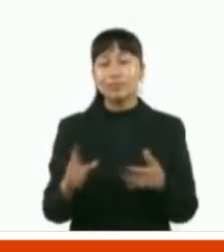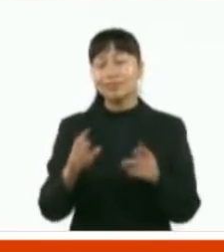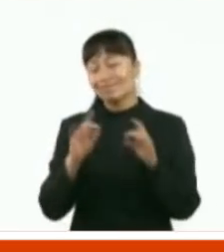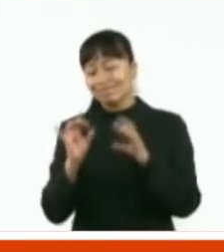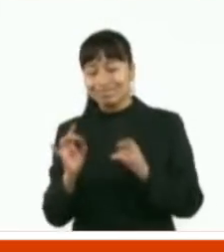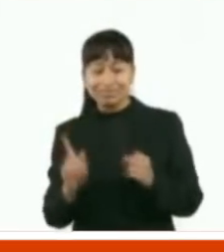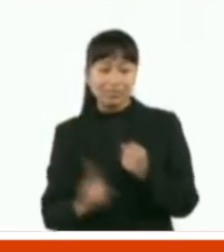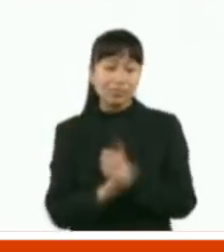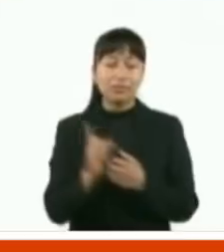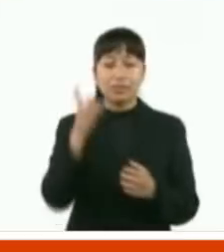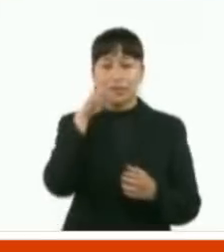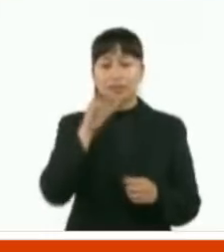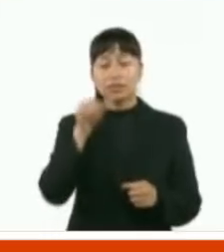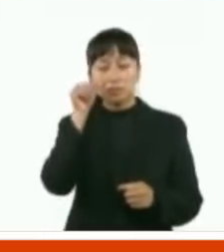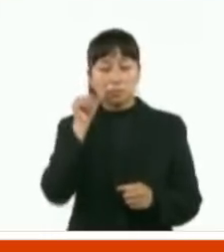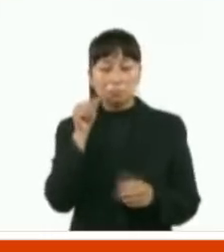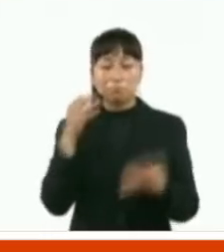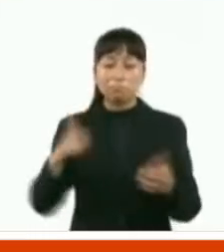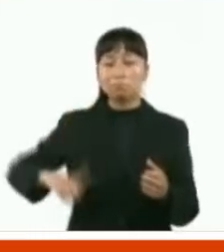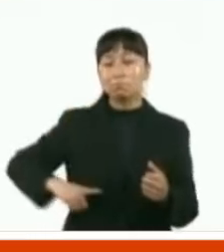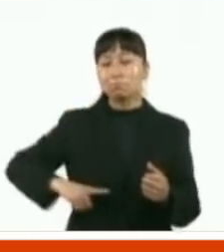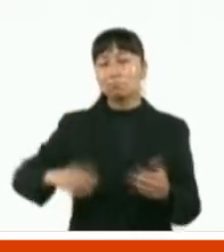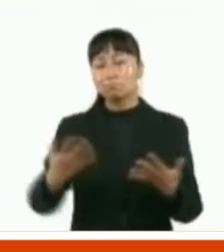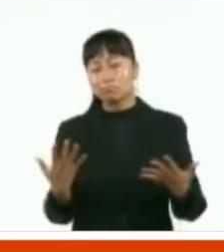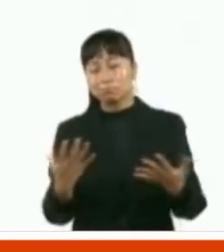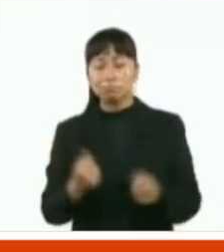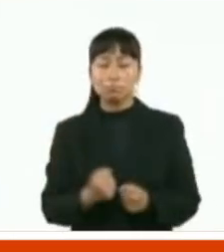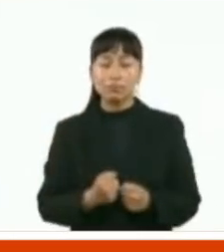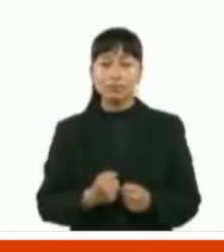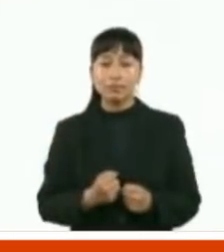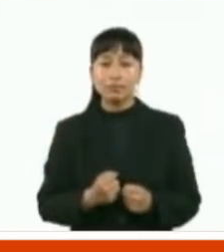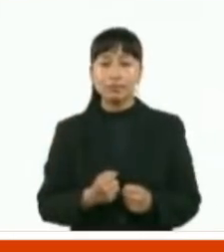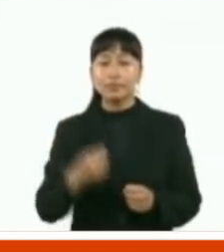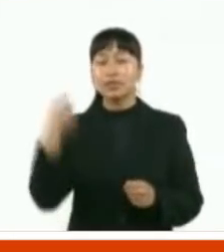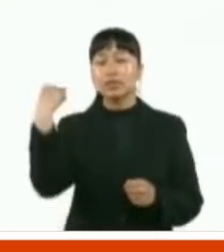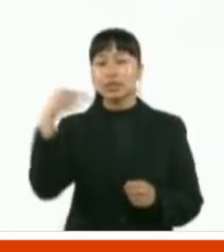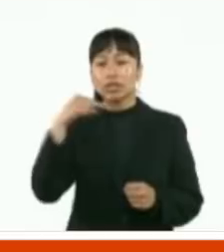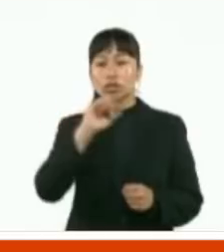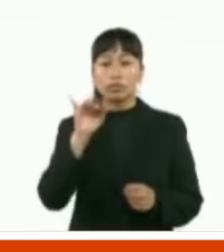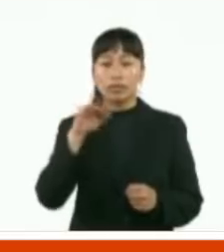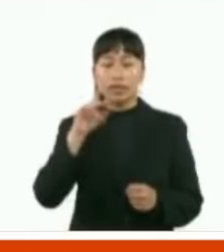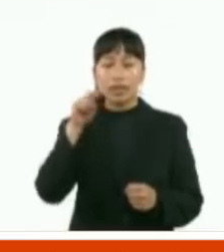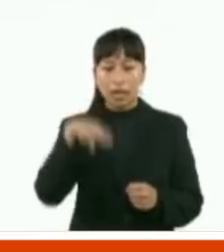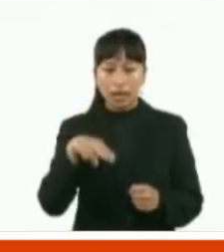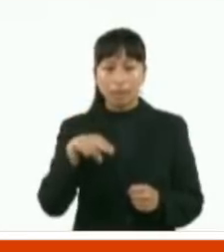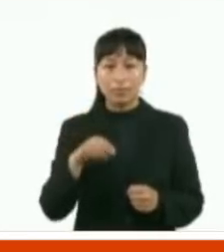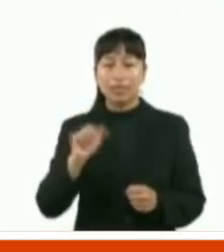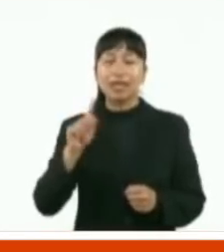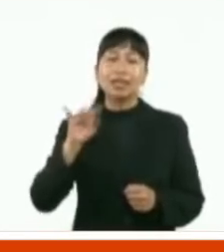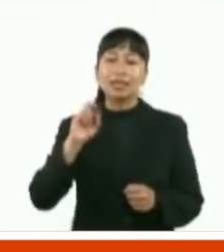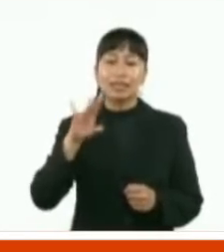que impulsó el general Lázaro Cárdenas. El simple nombre de la poblana Carmen Cerdán la